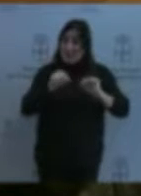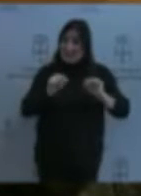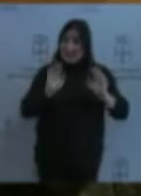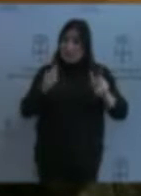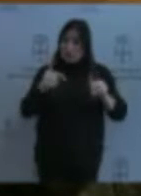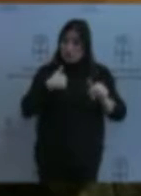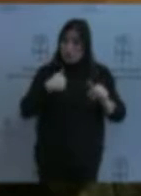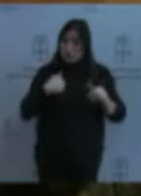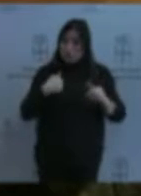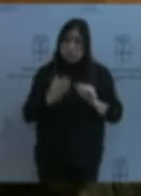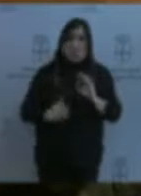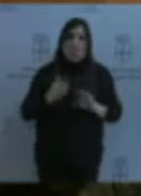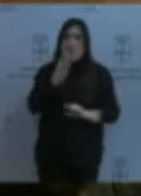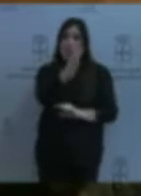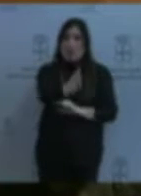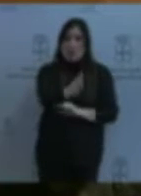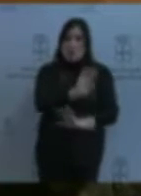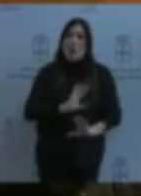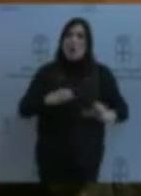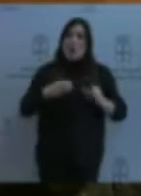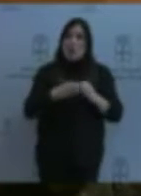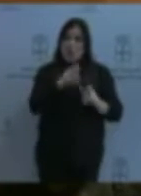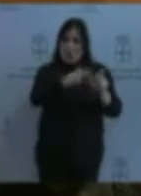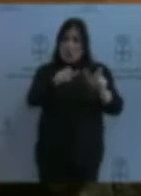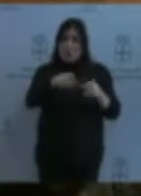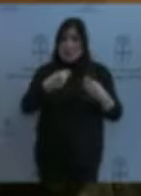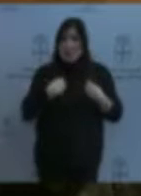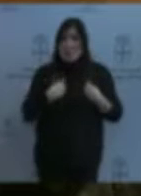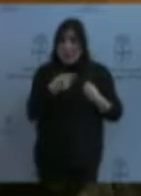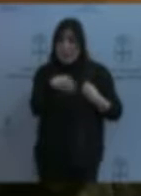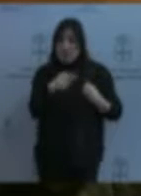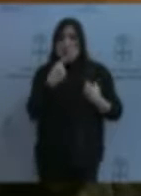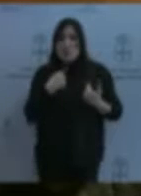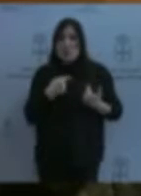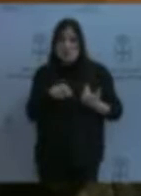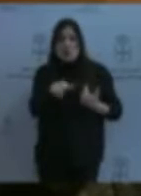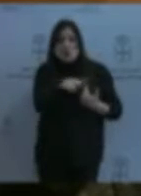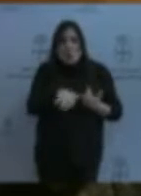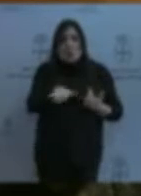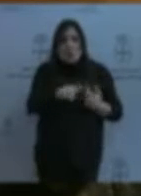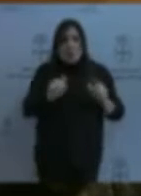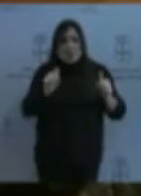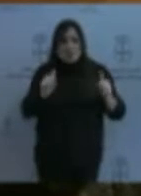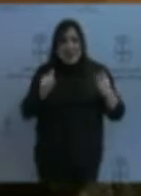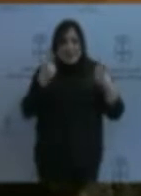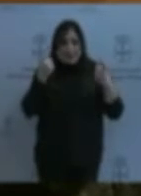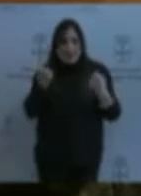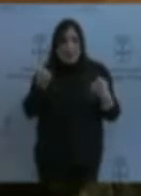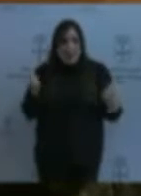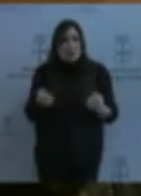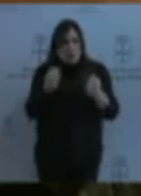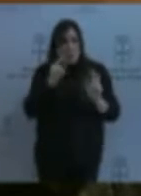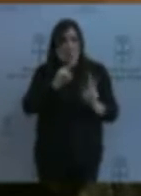con los vecinos, me estaban diciendo que estaban actuando sobre esa escollera, pero me manifestaban sus dudas sobre